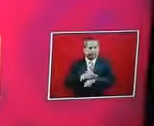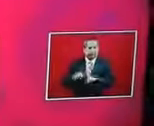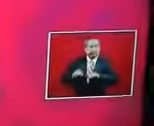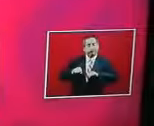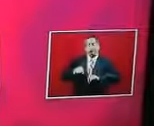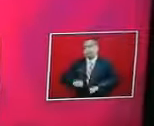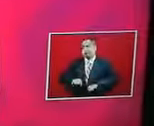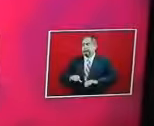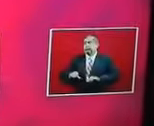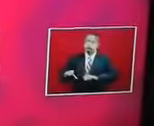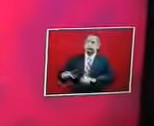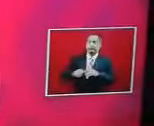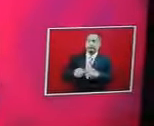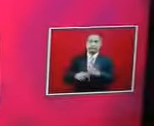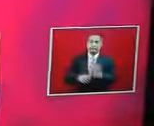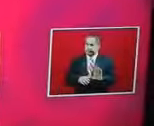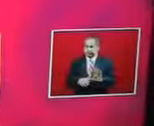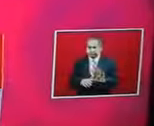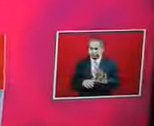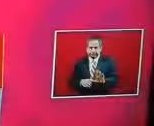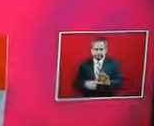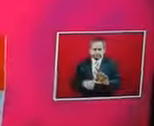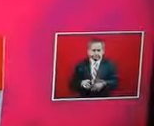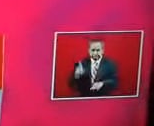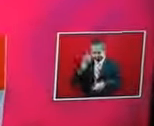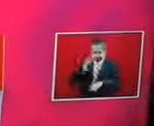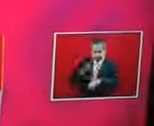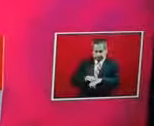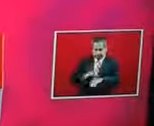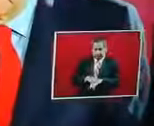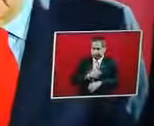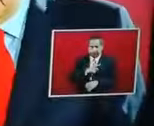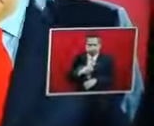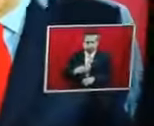que no se le dé